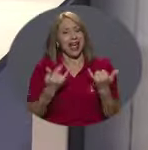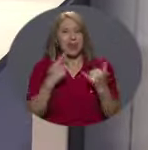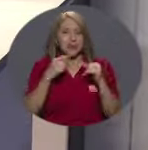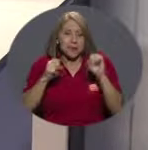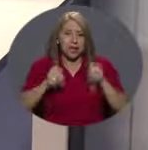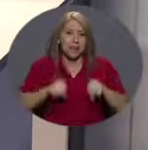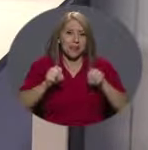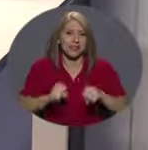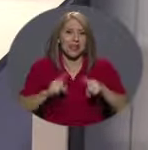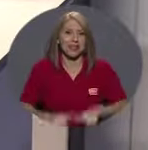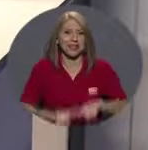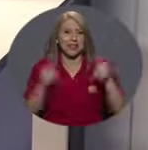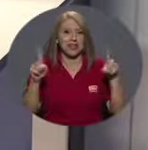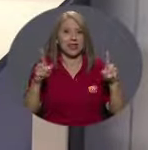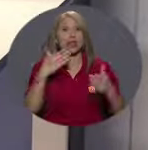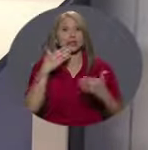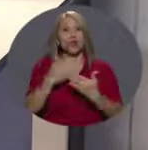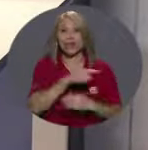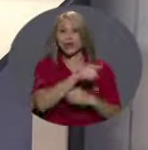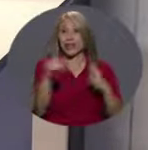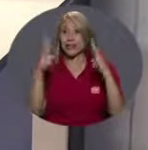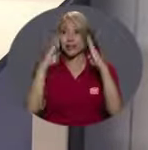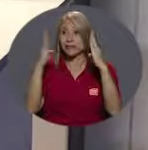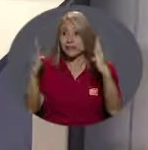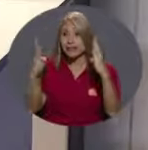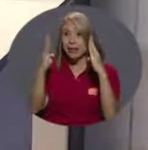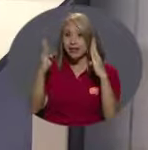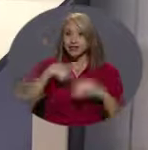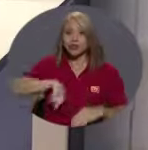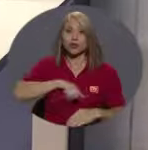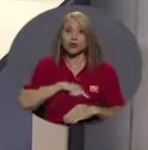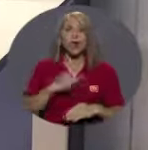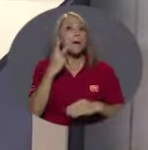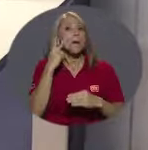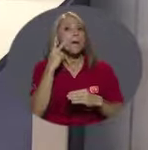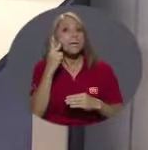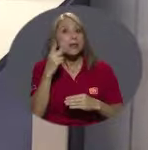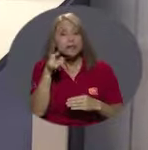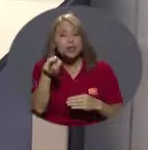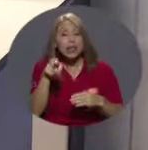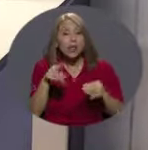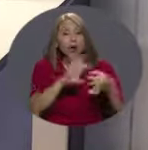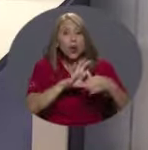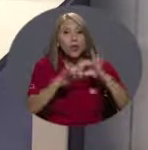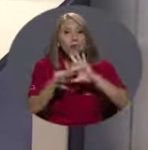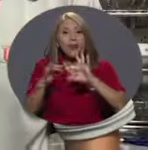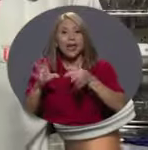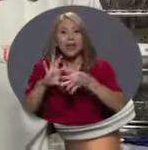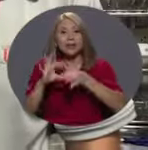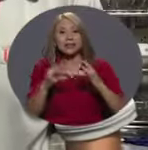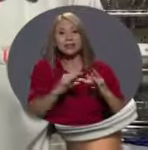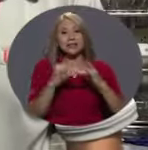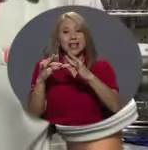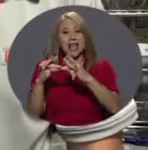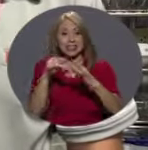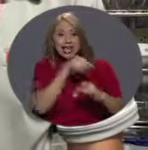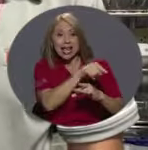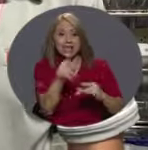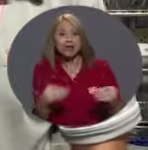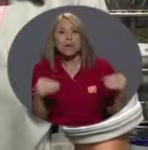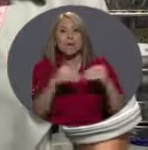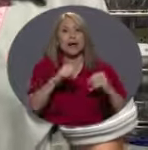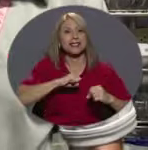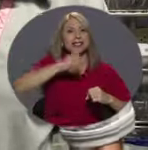Y ahora se le llama así capacidad diferente y es muy bueno que nos tomen en cuenta porque usted visto, por ejemplo, las Olimpiadas Especiales han dado